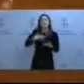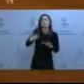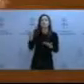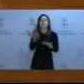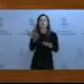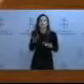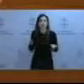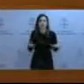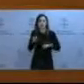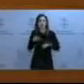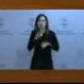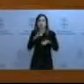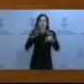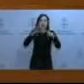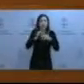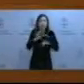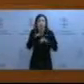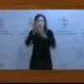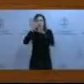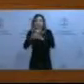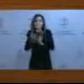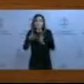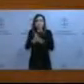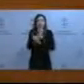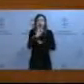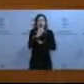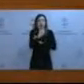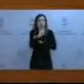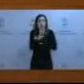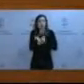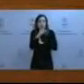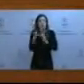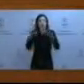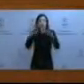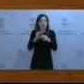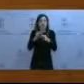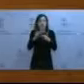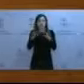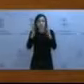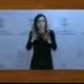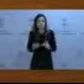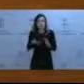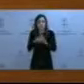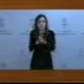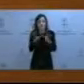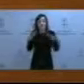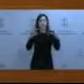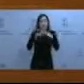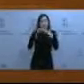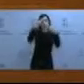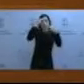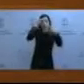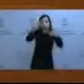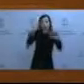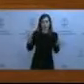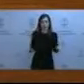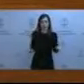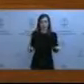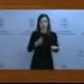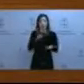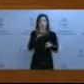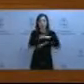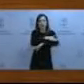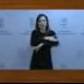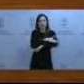no, fíjese, yo creo que casi no tiene ni que ver con la política, tiene que ver con algo que se llama sentido común, ¿no? El Gobierno es